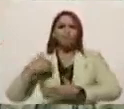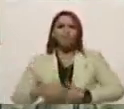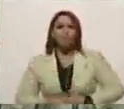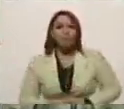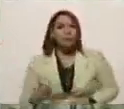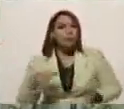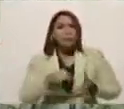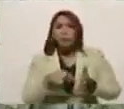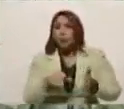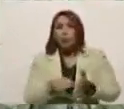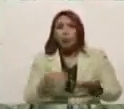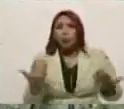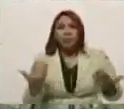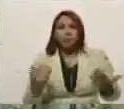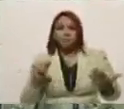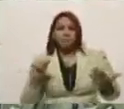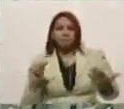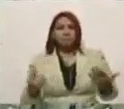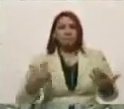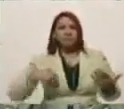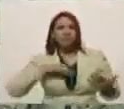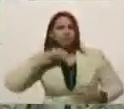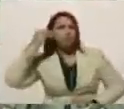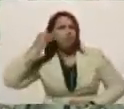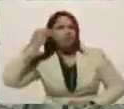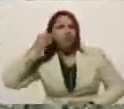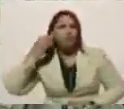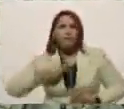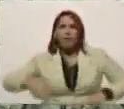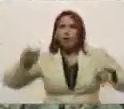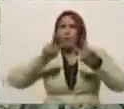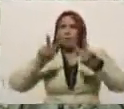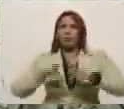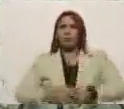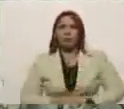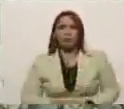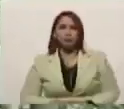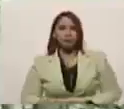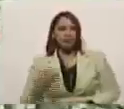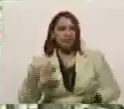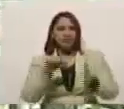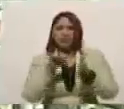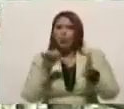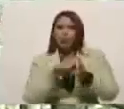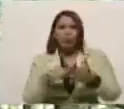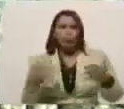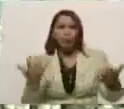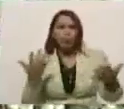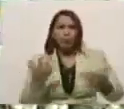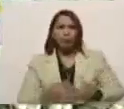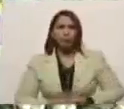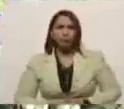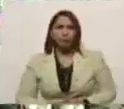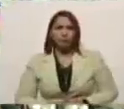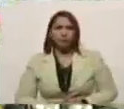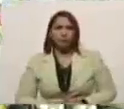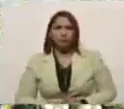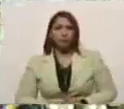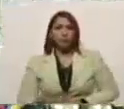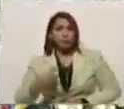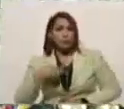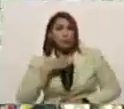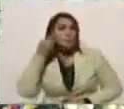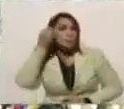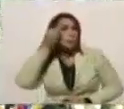de dónde vienen nuestros principios, nuestros valores, de dónde viene nuestro